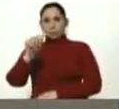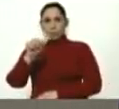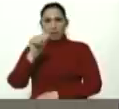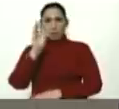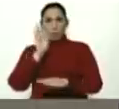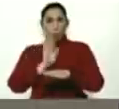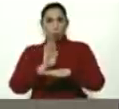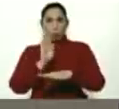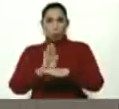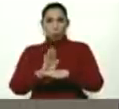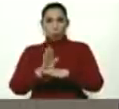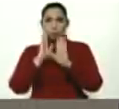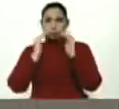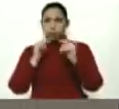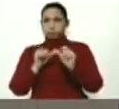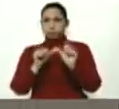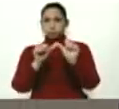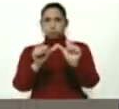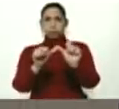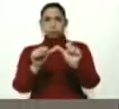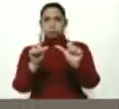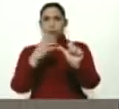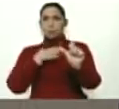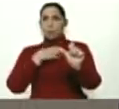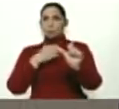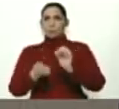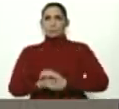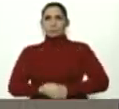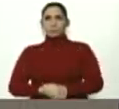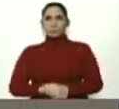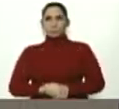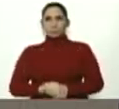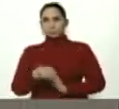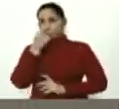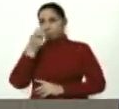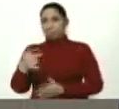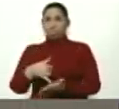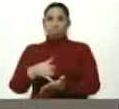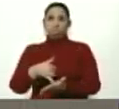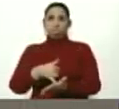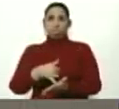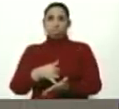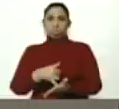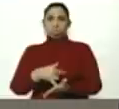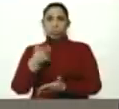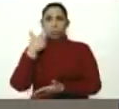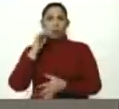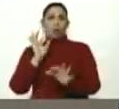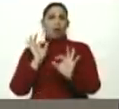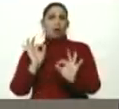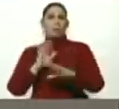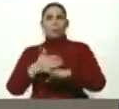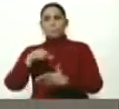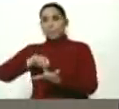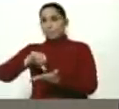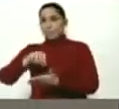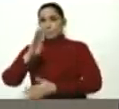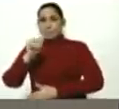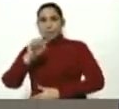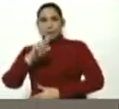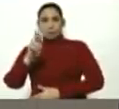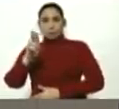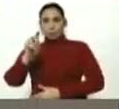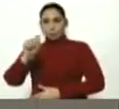cuidado y atención permanente. No podemos descuidarnos, cuidado. porque el foco de Baruta que